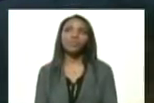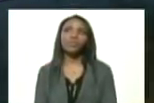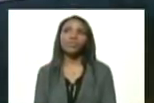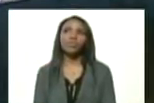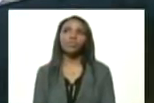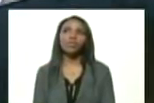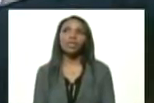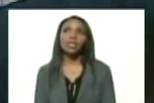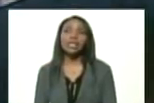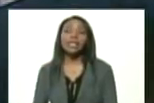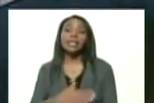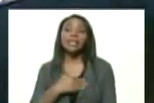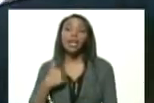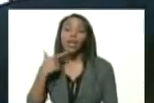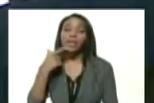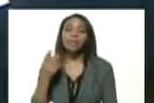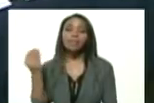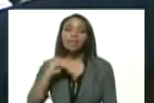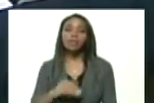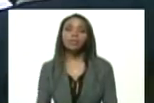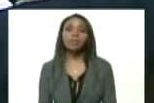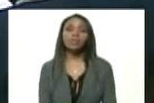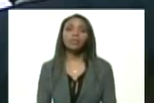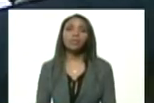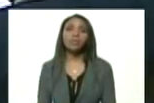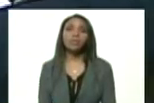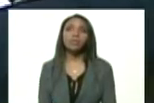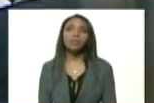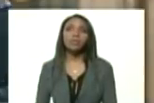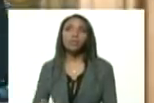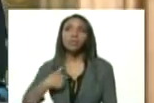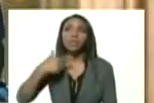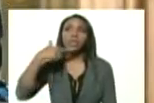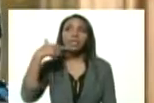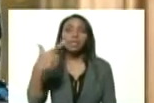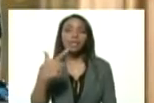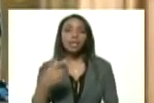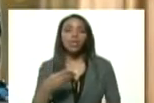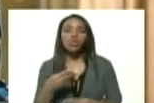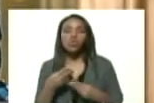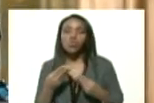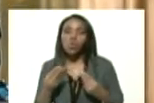y quiero decir más y lo voy a decir suavecito